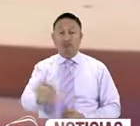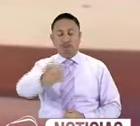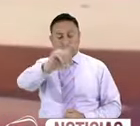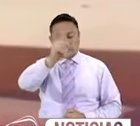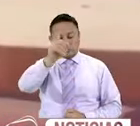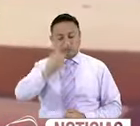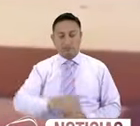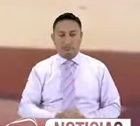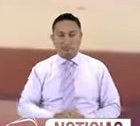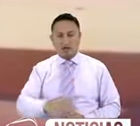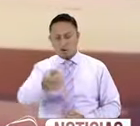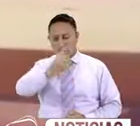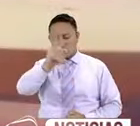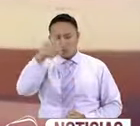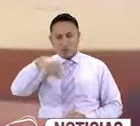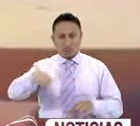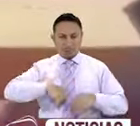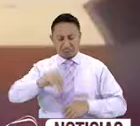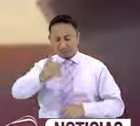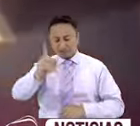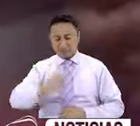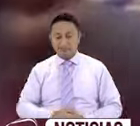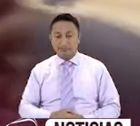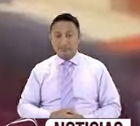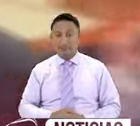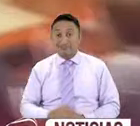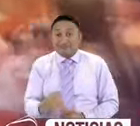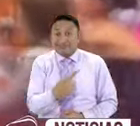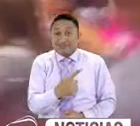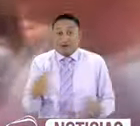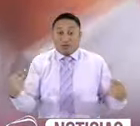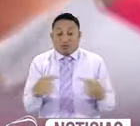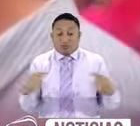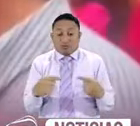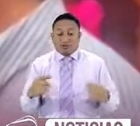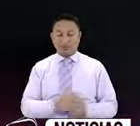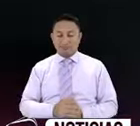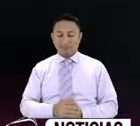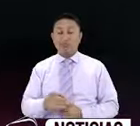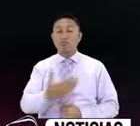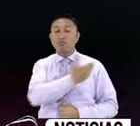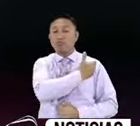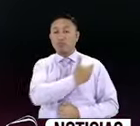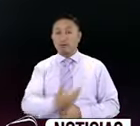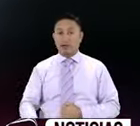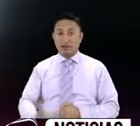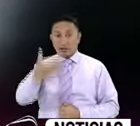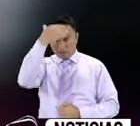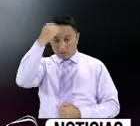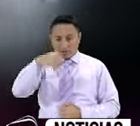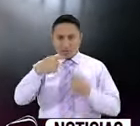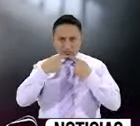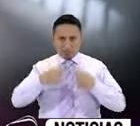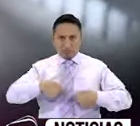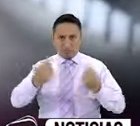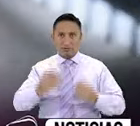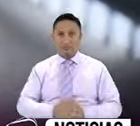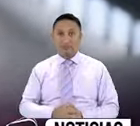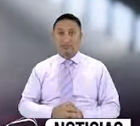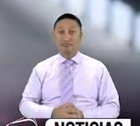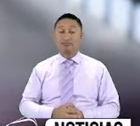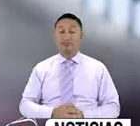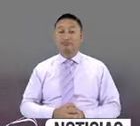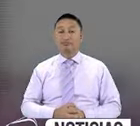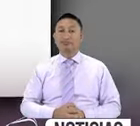le admito. Por este hecho, hasta el presidente de la República, Daniel Noboa, se pronunció a través de las redes sociales.